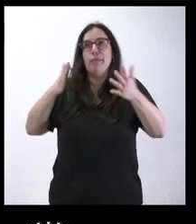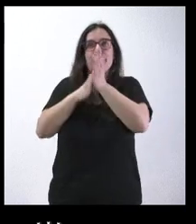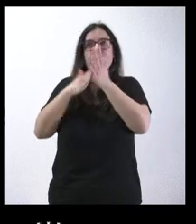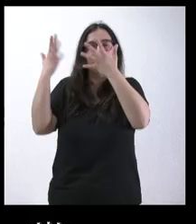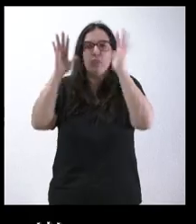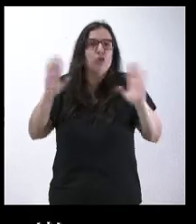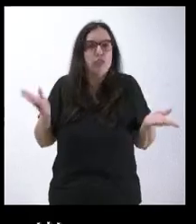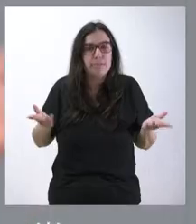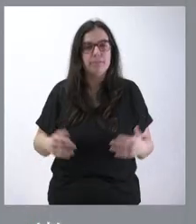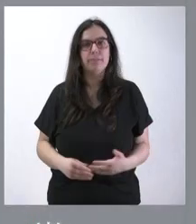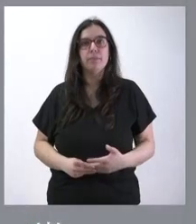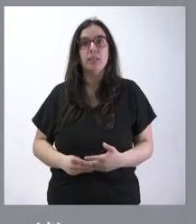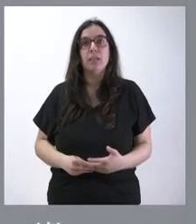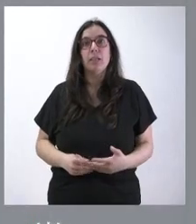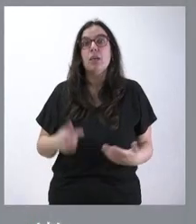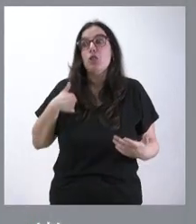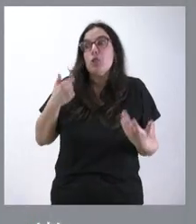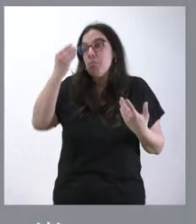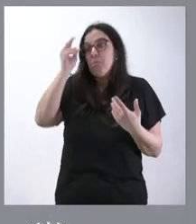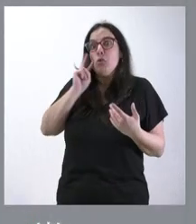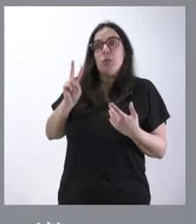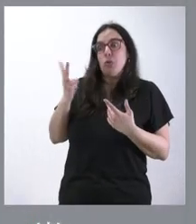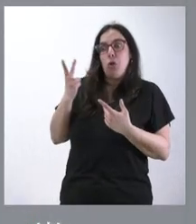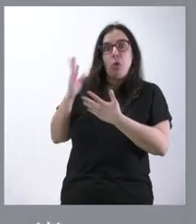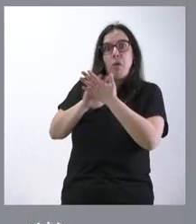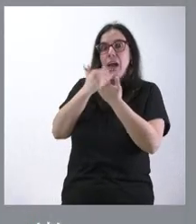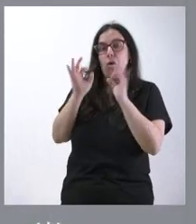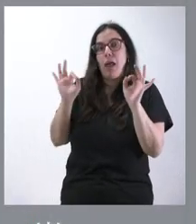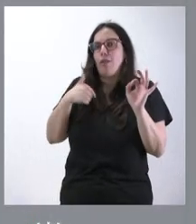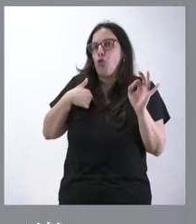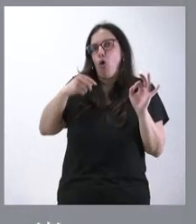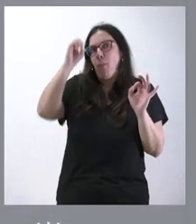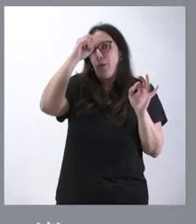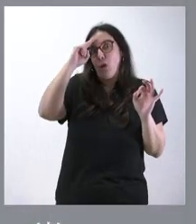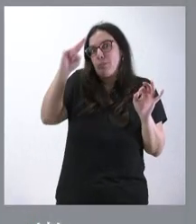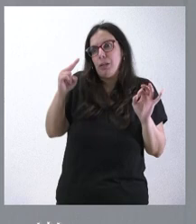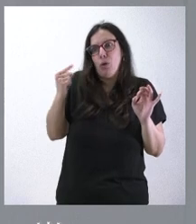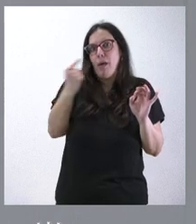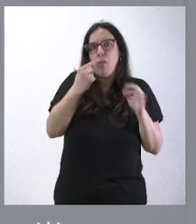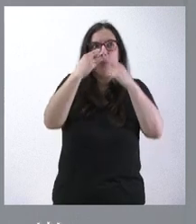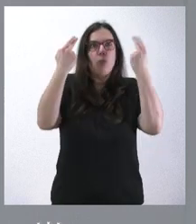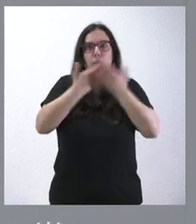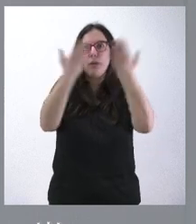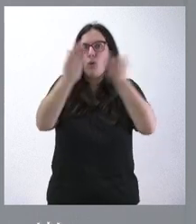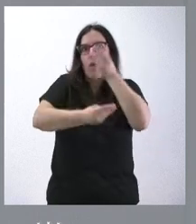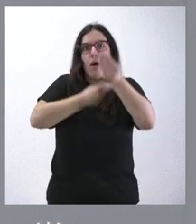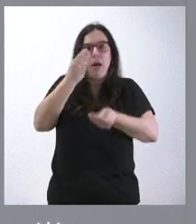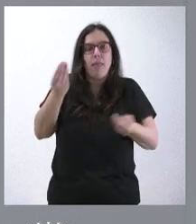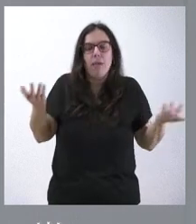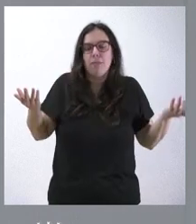auditorio No sé no he visto c brandello y mi opinión es de respeto a lo que cualquiera pueda decir en público siempre